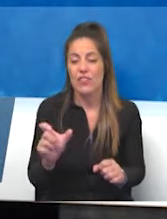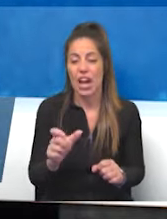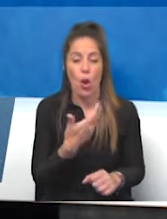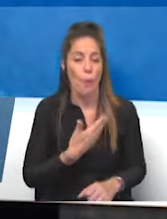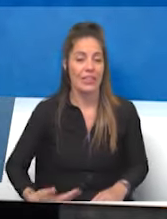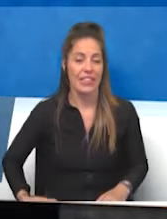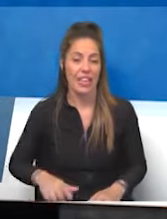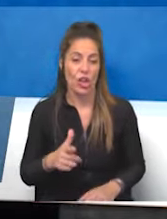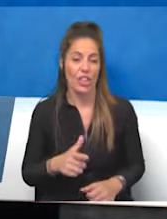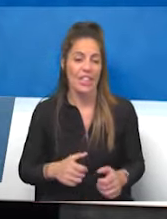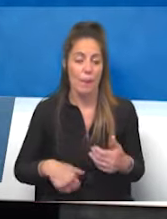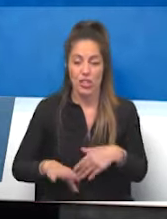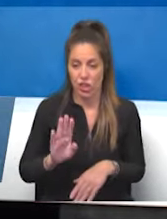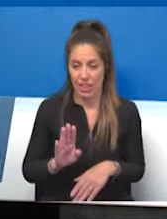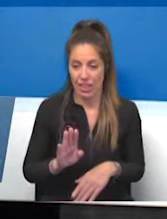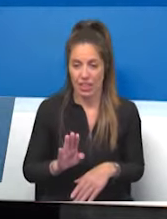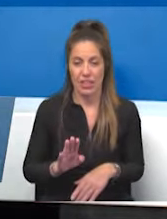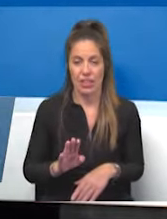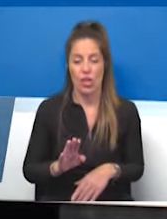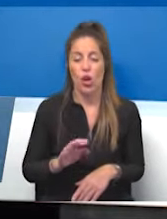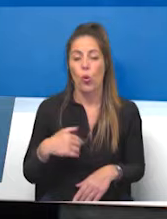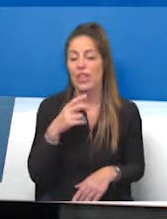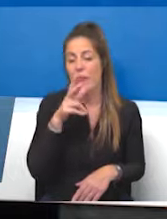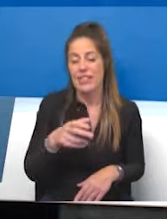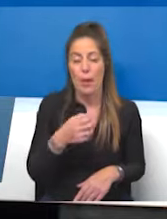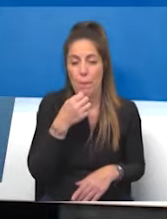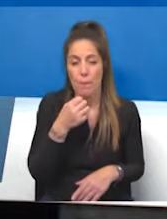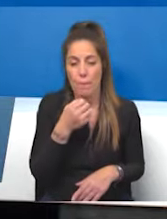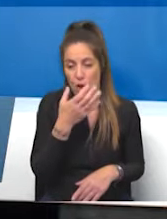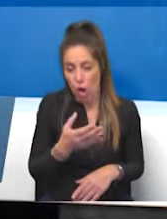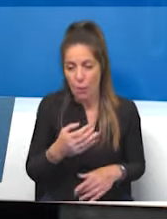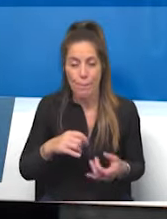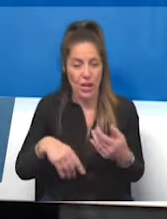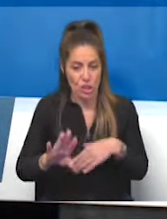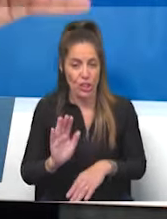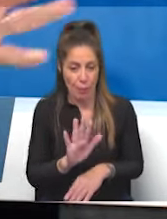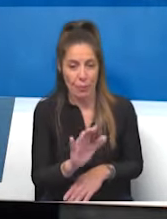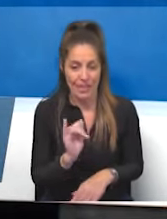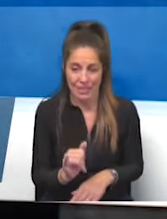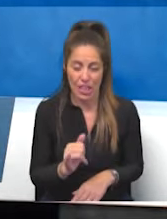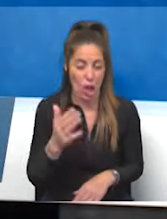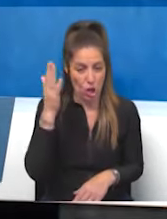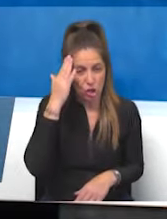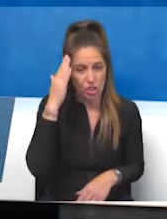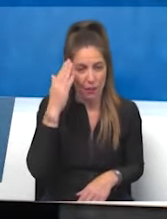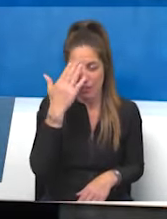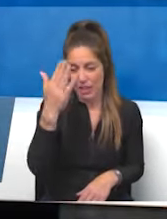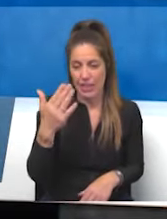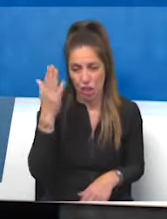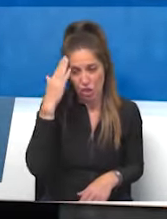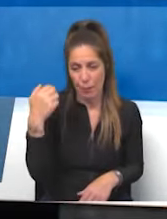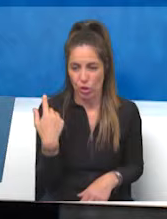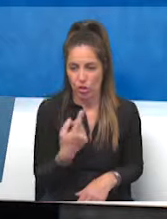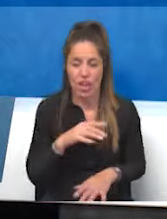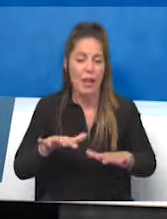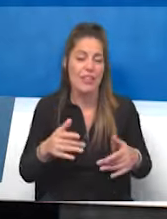por tanto usted me dice es mejor tener mayoría propia sí lo sabe frente per lo sabemos nosotros Qué